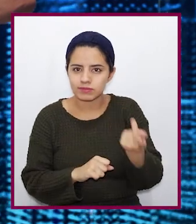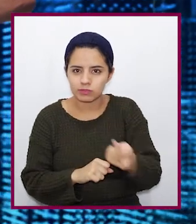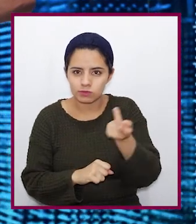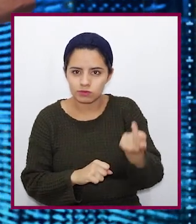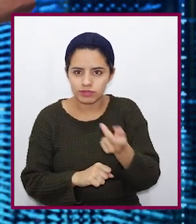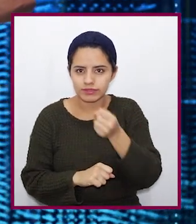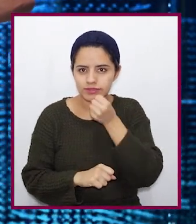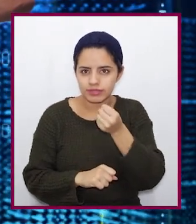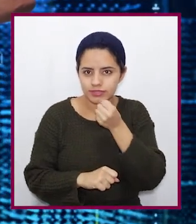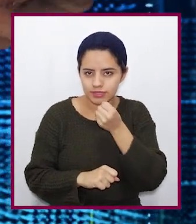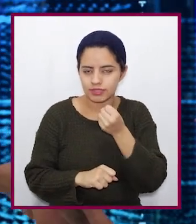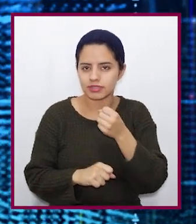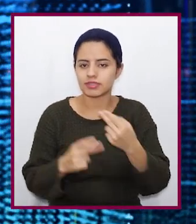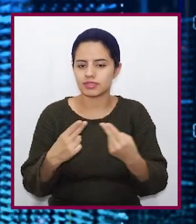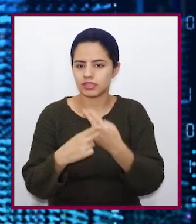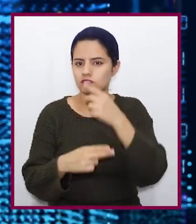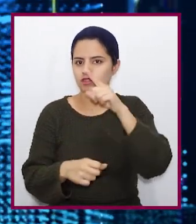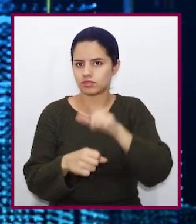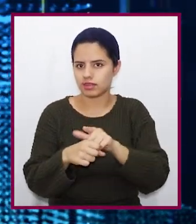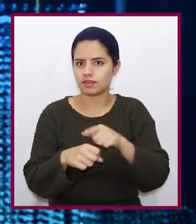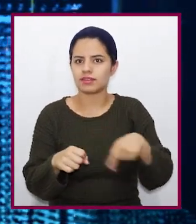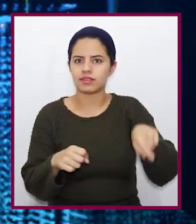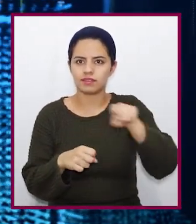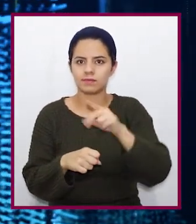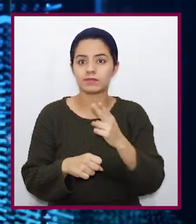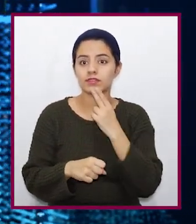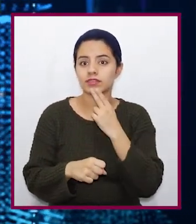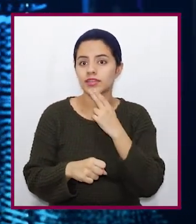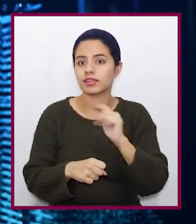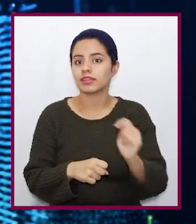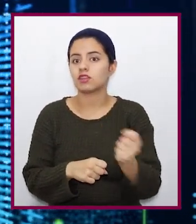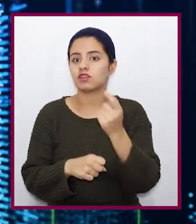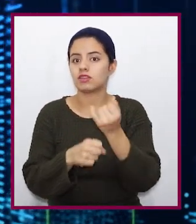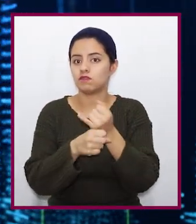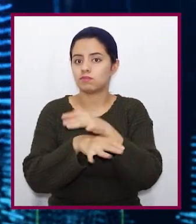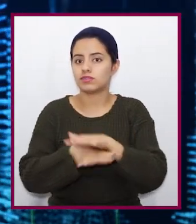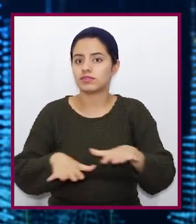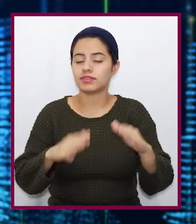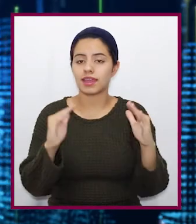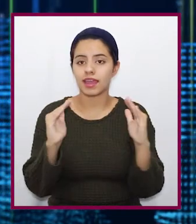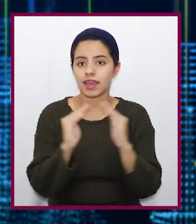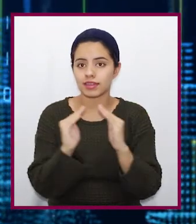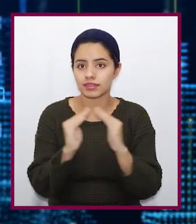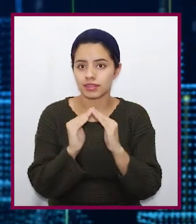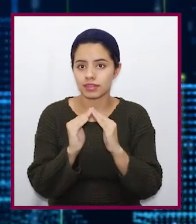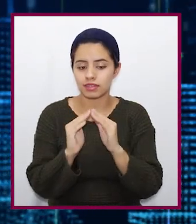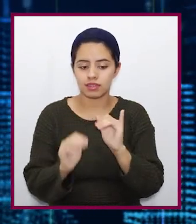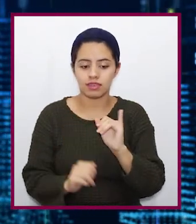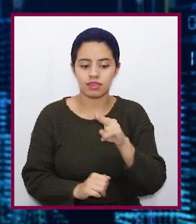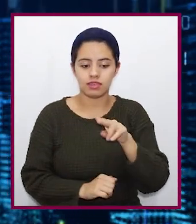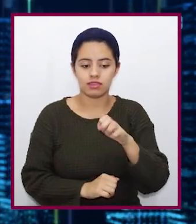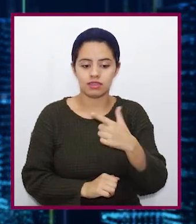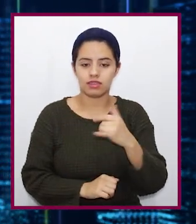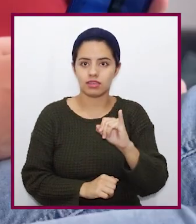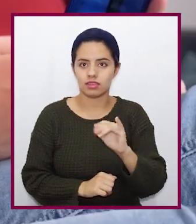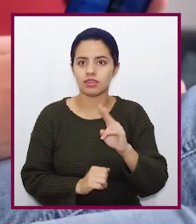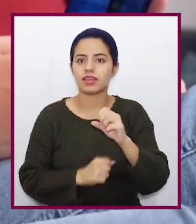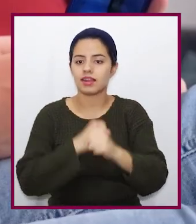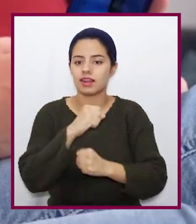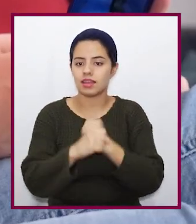sobre disponibilidad y uso de tecnologías de la información en los hogares, realizada por el INEGI en el